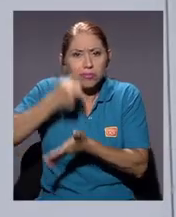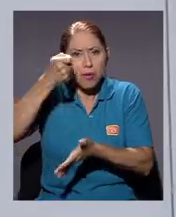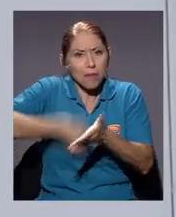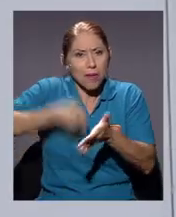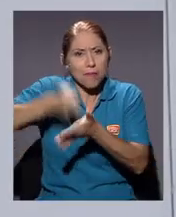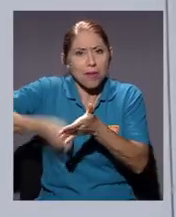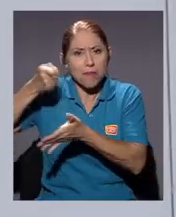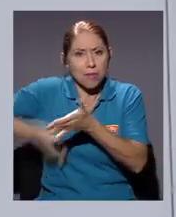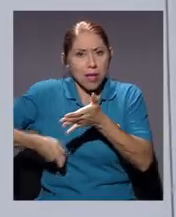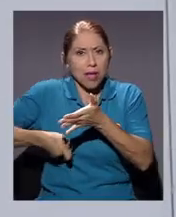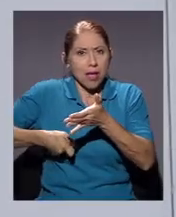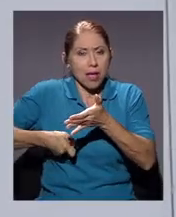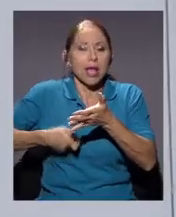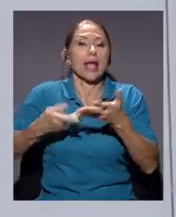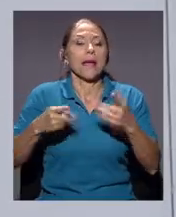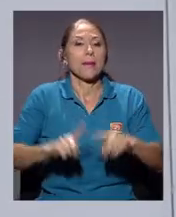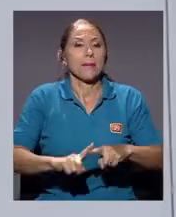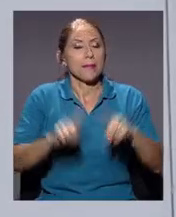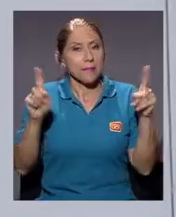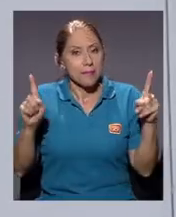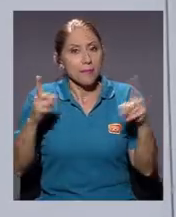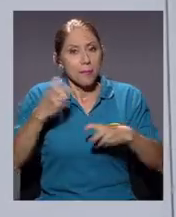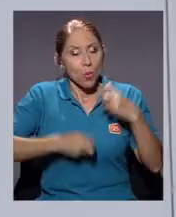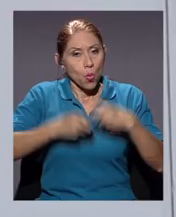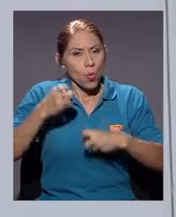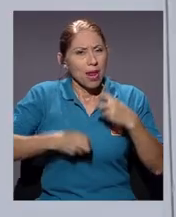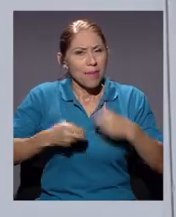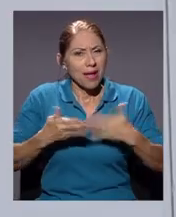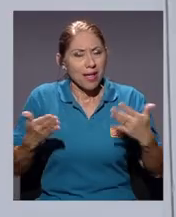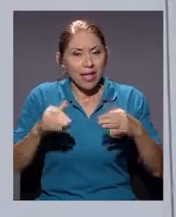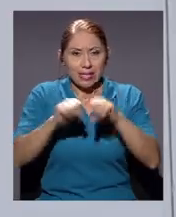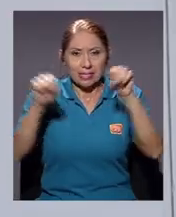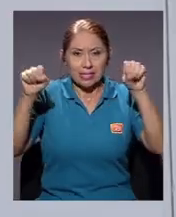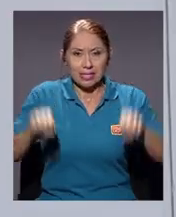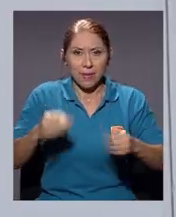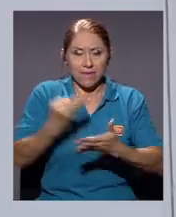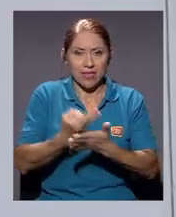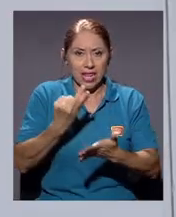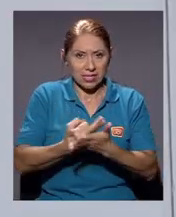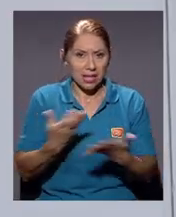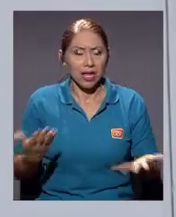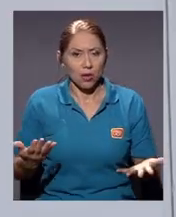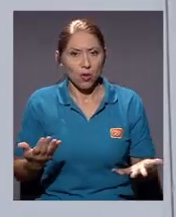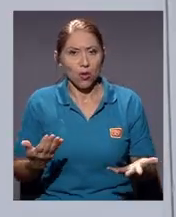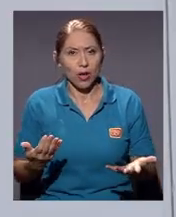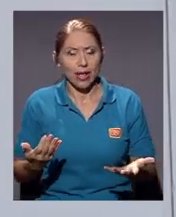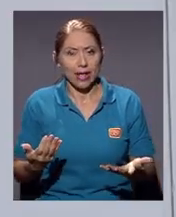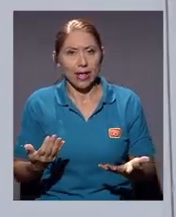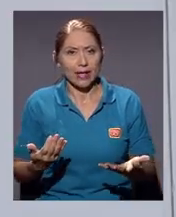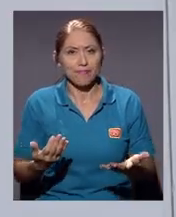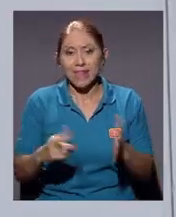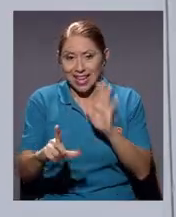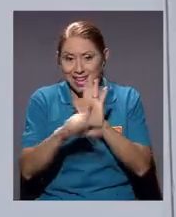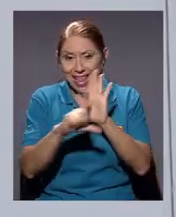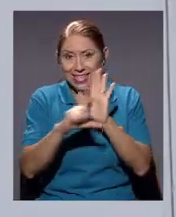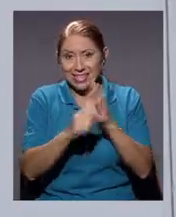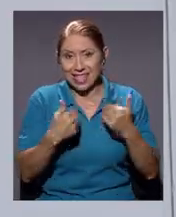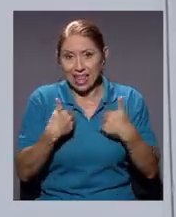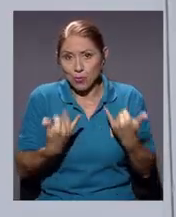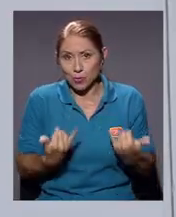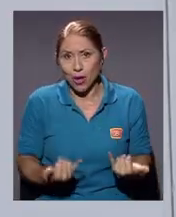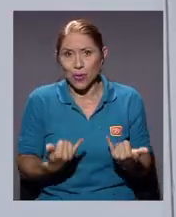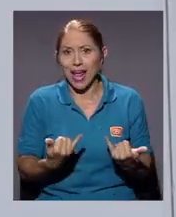grandes contribuyentes sin embargo sin embargo el problema está en que el sistema financiero y las leyes que tenemos